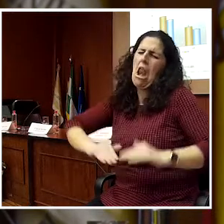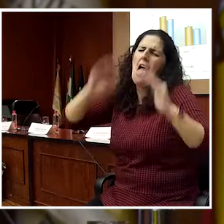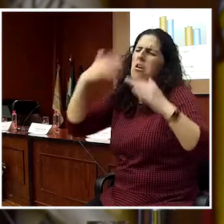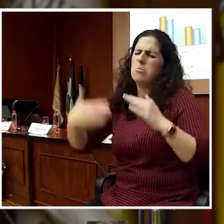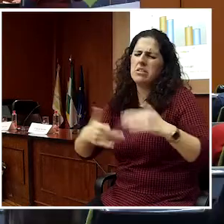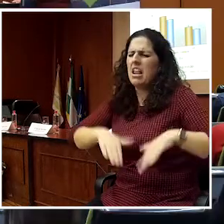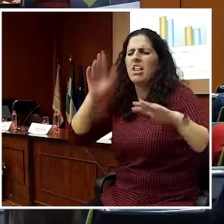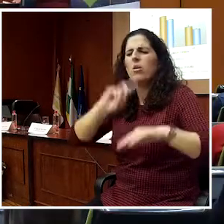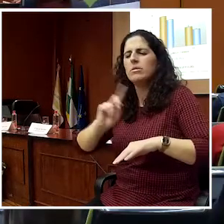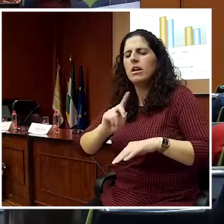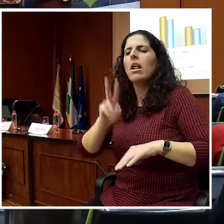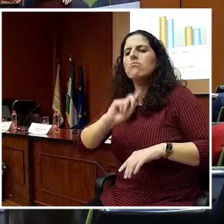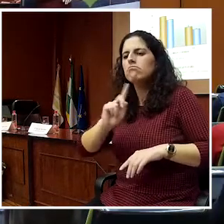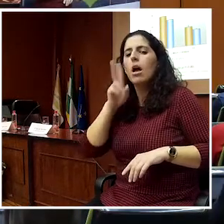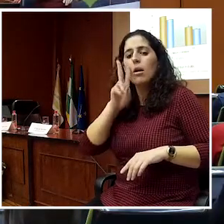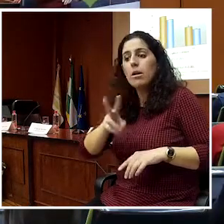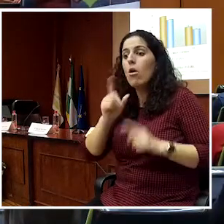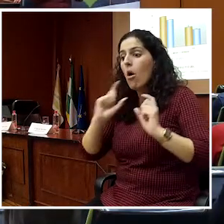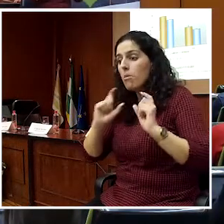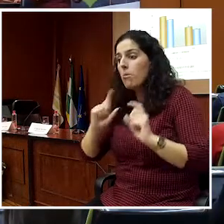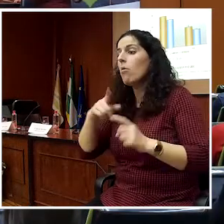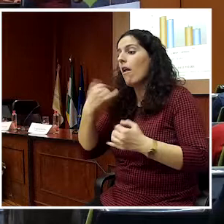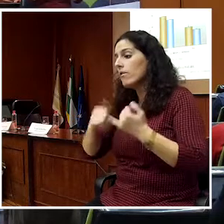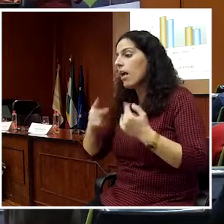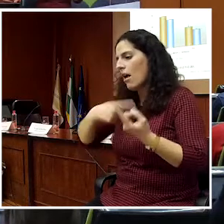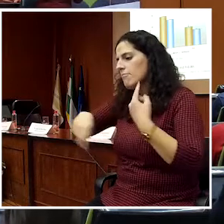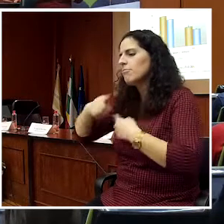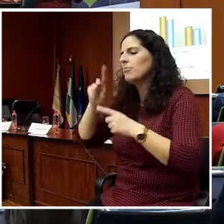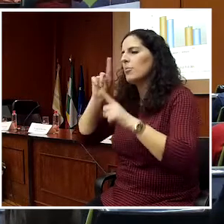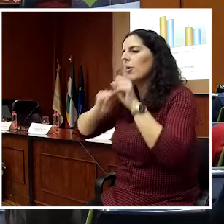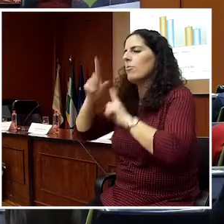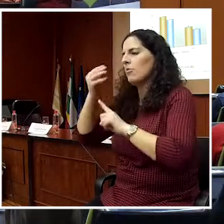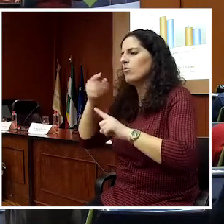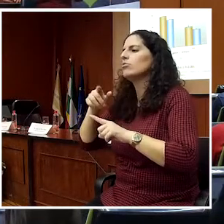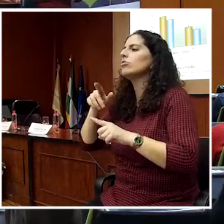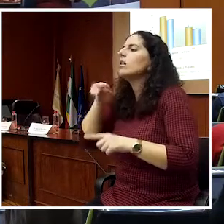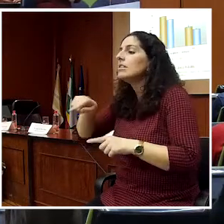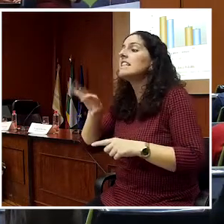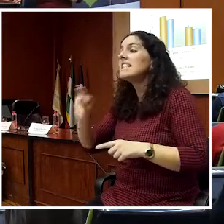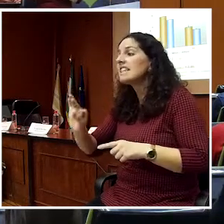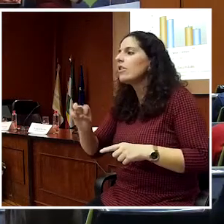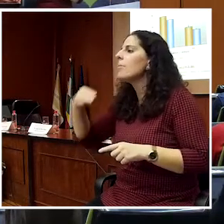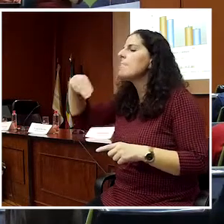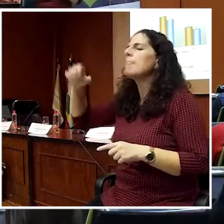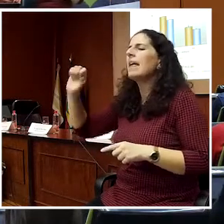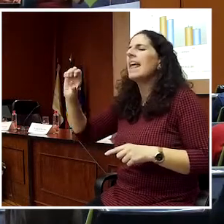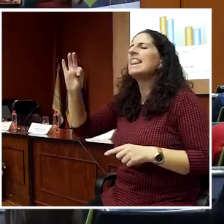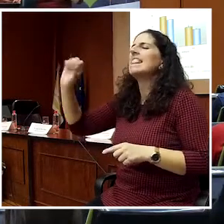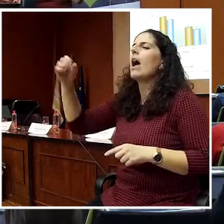había dado tiempo a que aparecieran. El síndrome metabólico